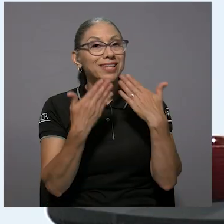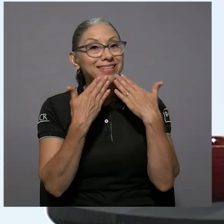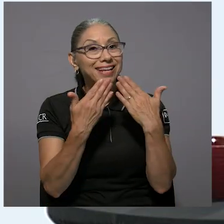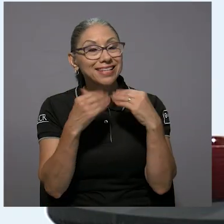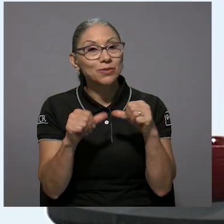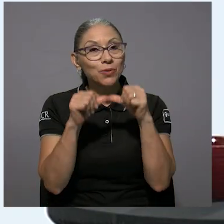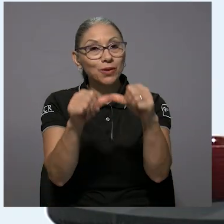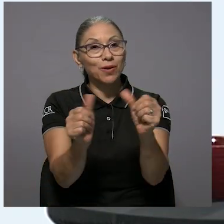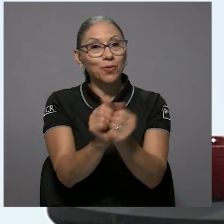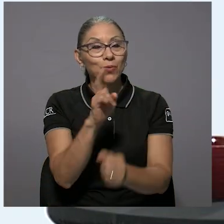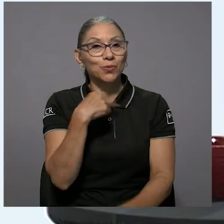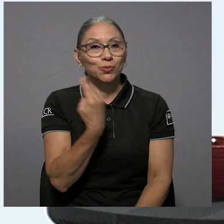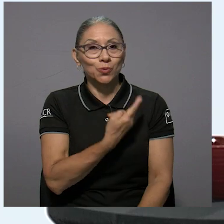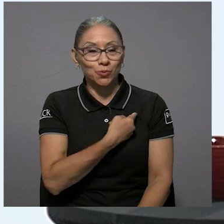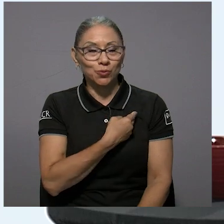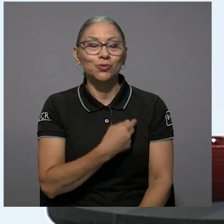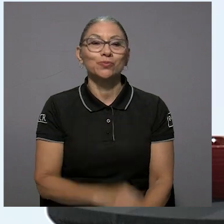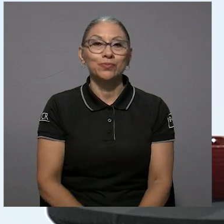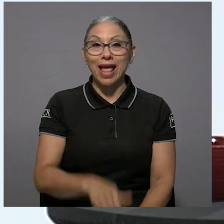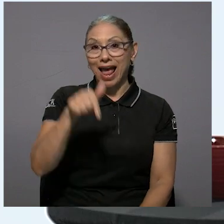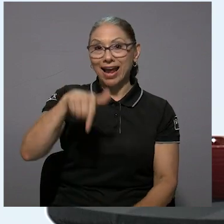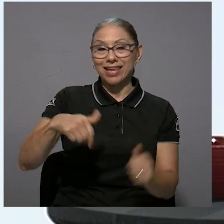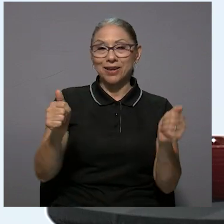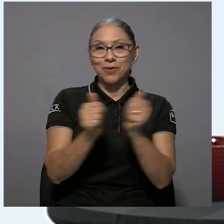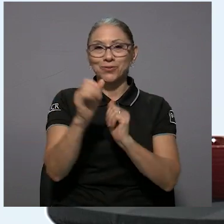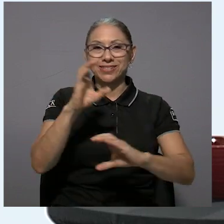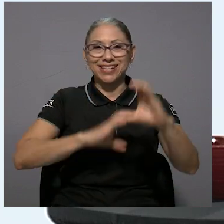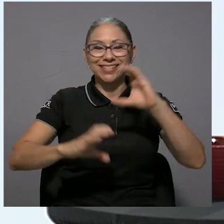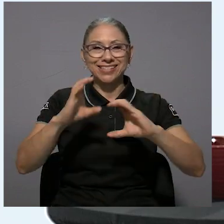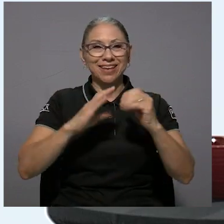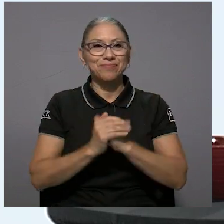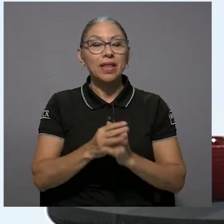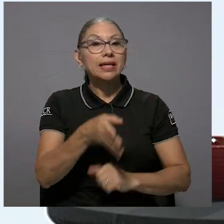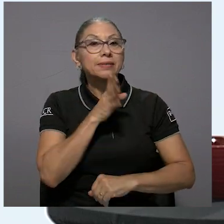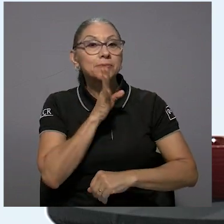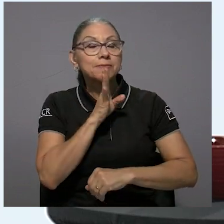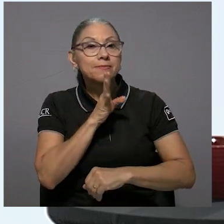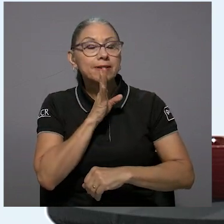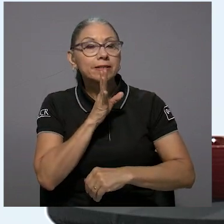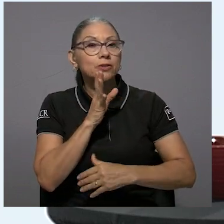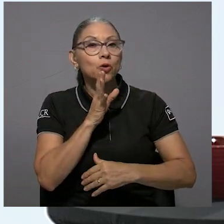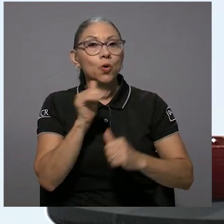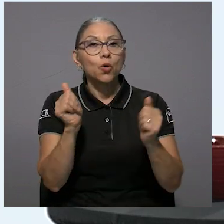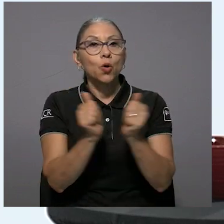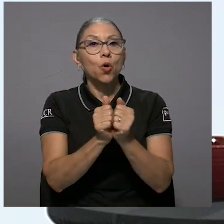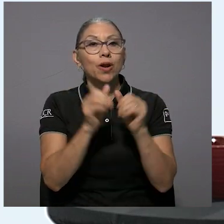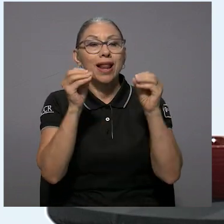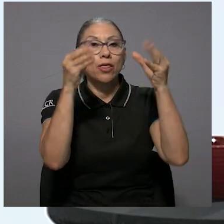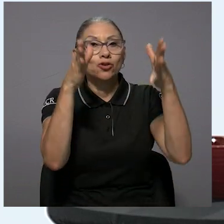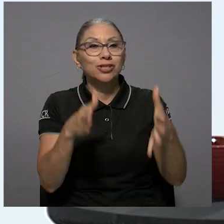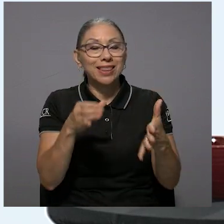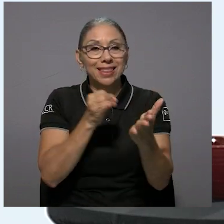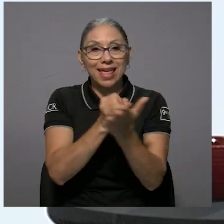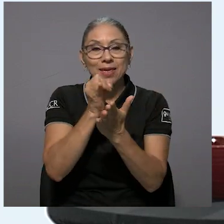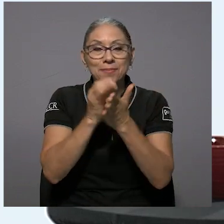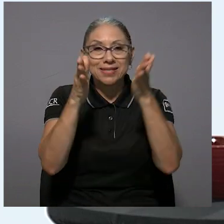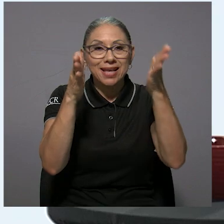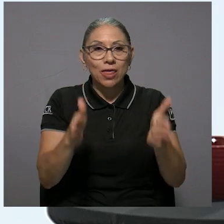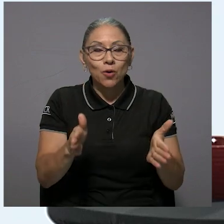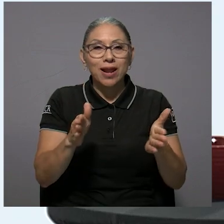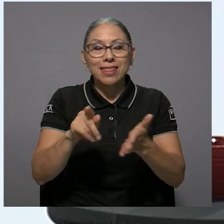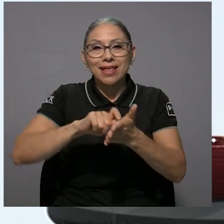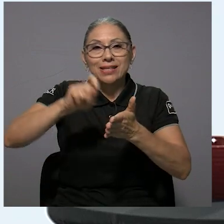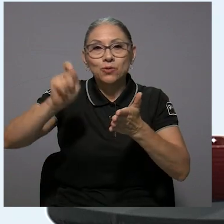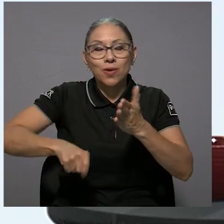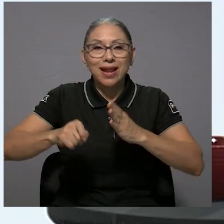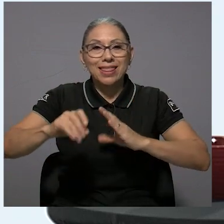Muchas gracias por continuar con nosotros. Aquí en Conciencia estamos hablando con la docente e investigadora